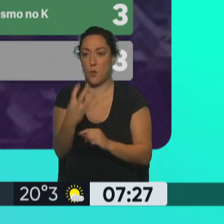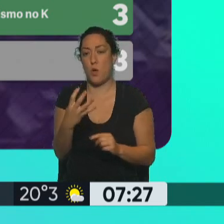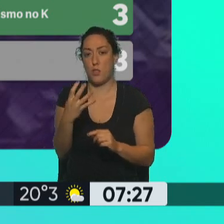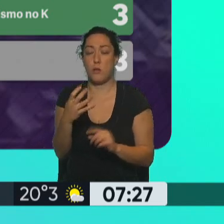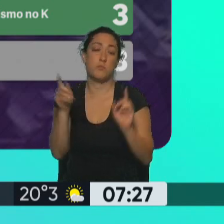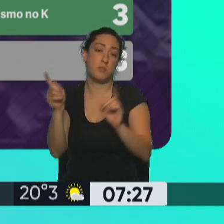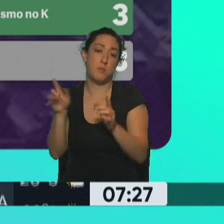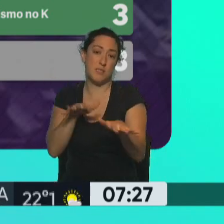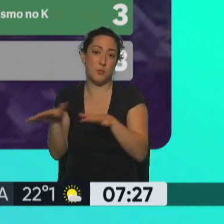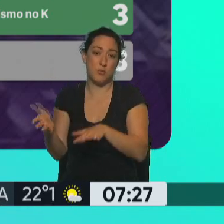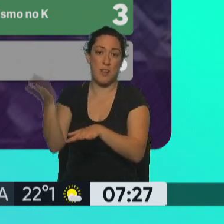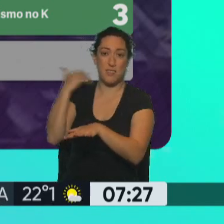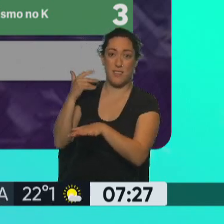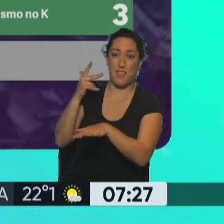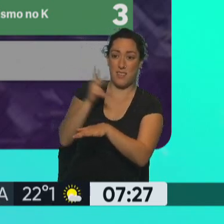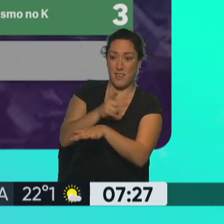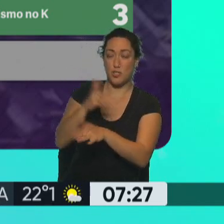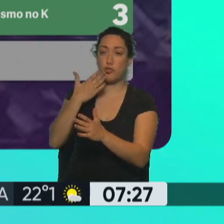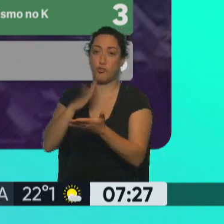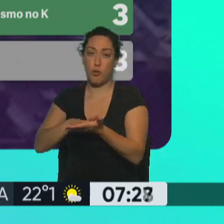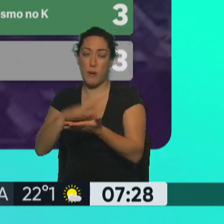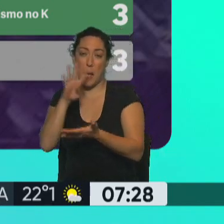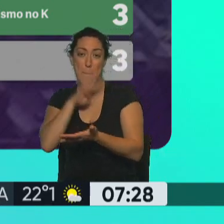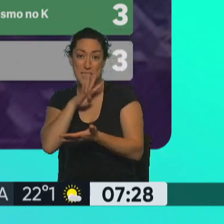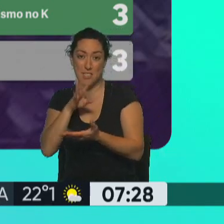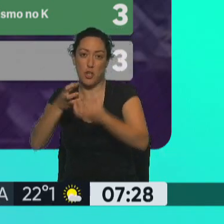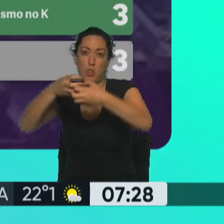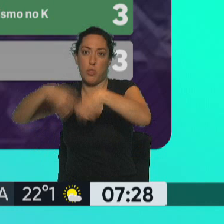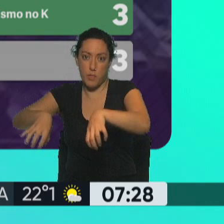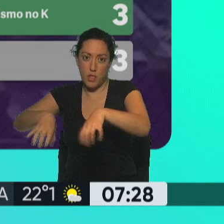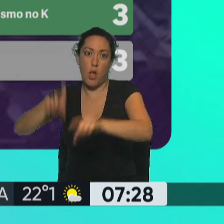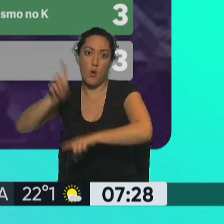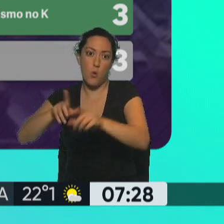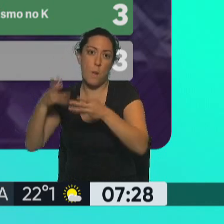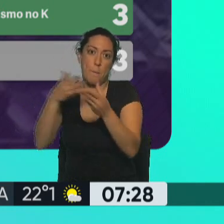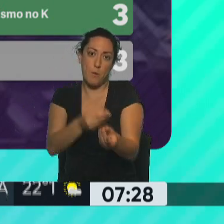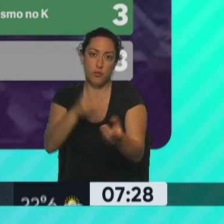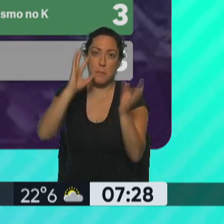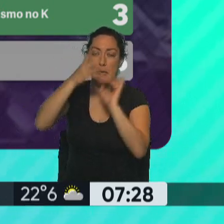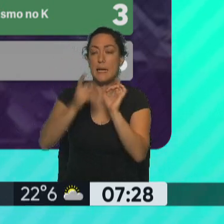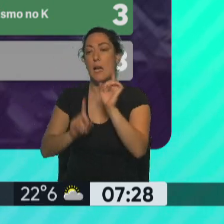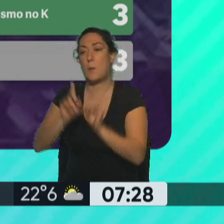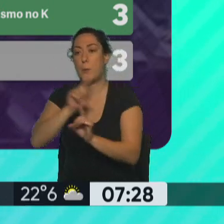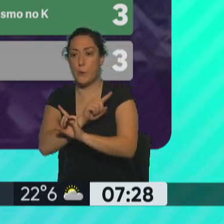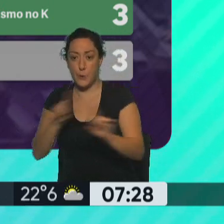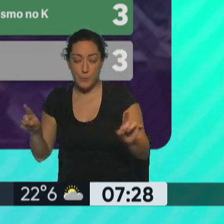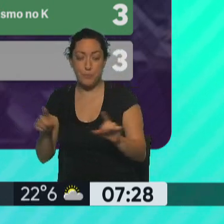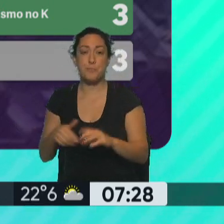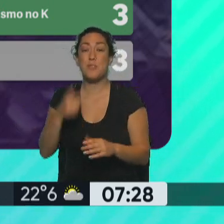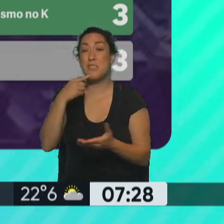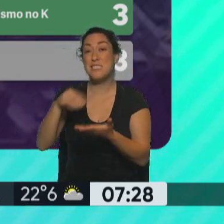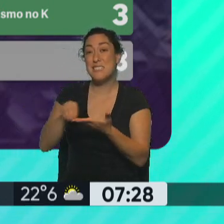suceder lo mismo que hablamos antes respecto a estas divisiones que va a sufrir ese número de 24. En el Senado no